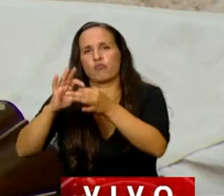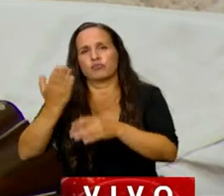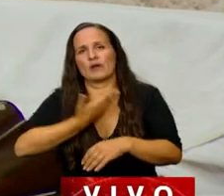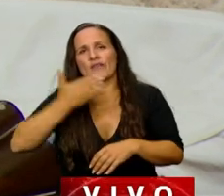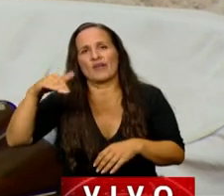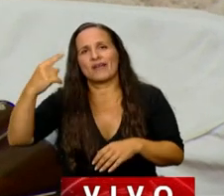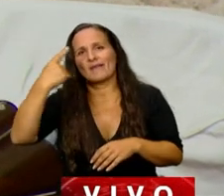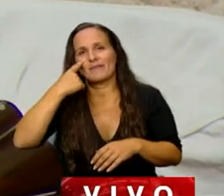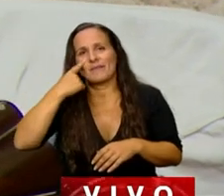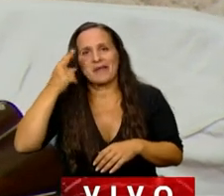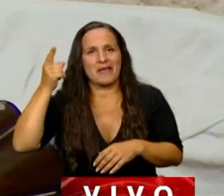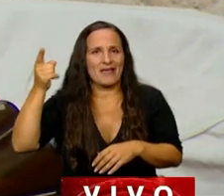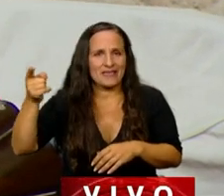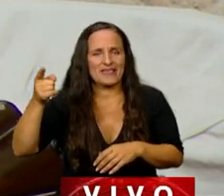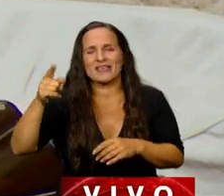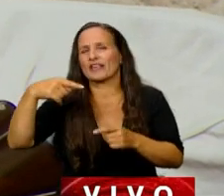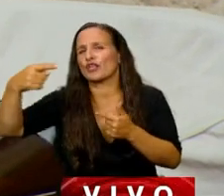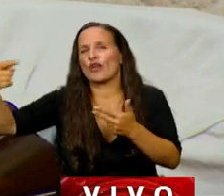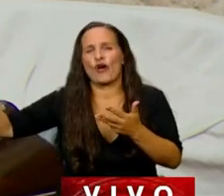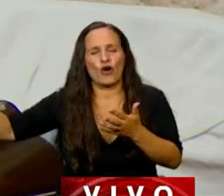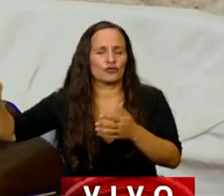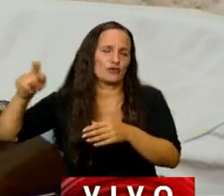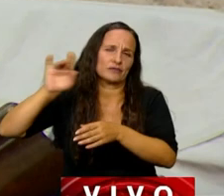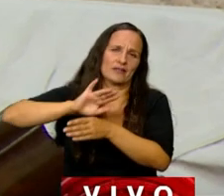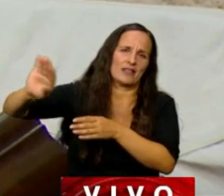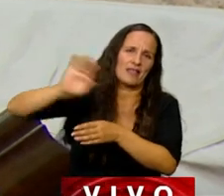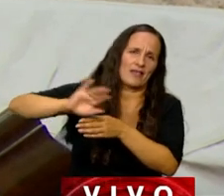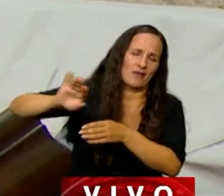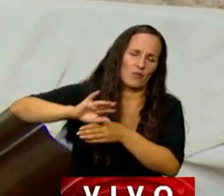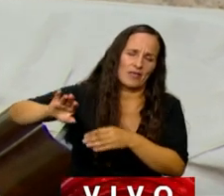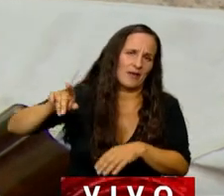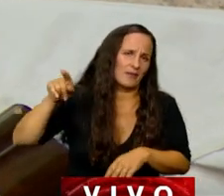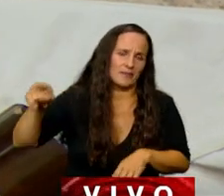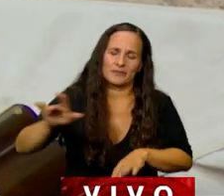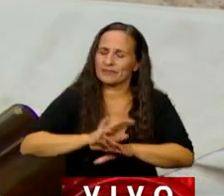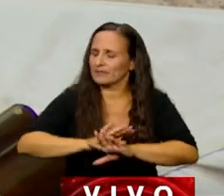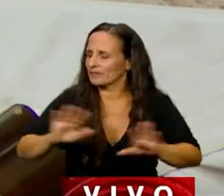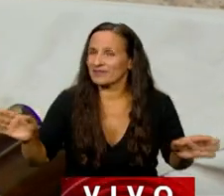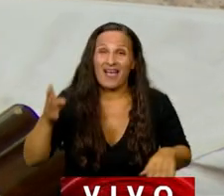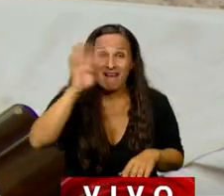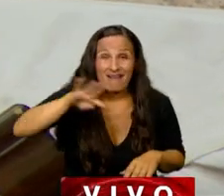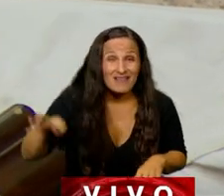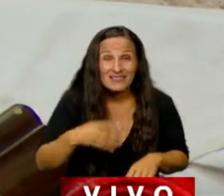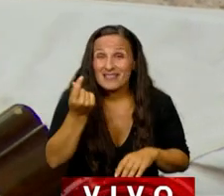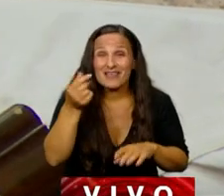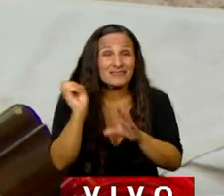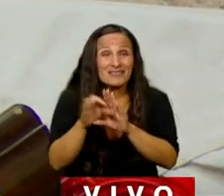Internacional y todos los acreedores de la fraudulenta deuda pública. El Fondo de Garantía de Sustentabilidad del ANSES se